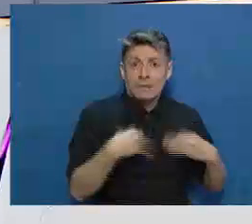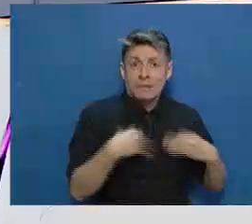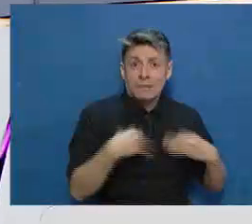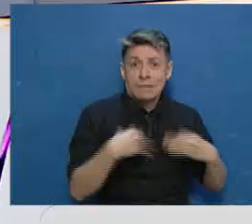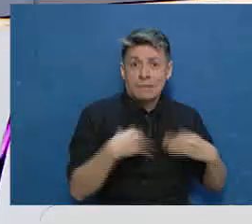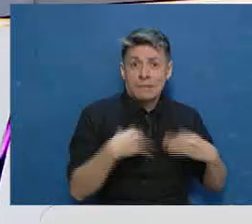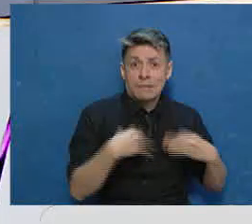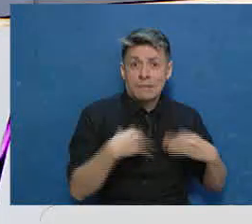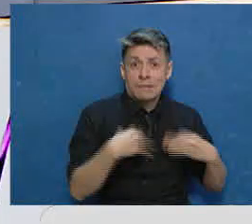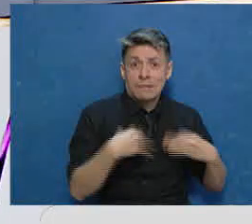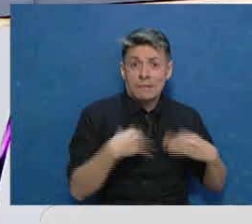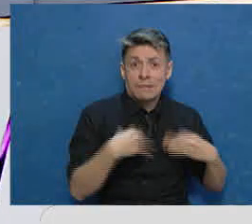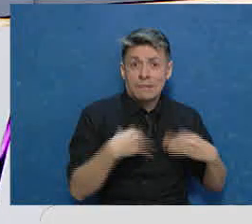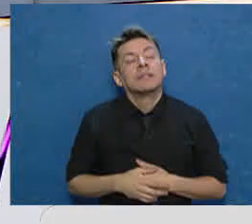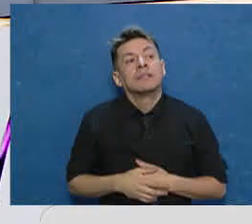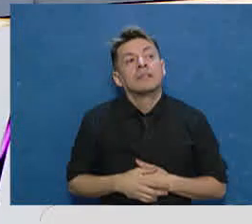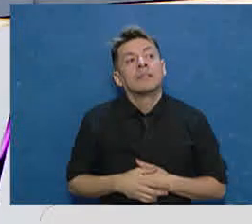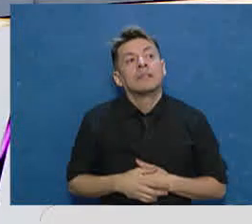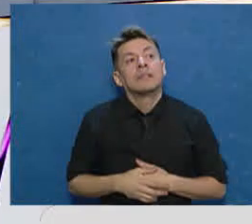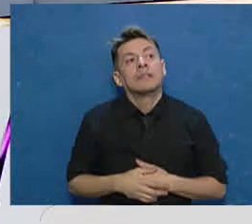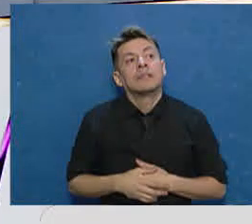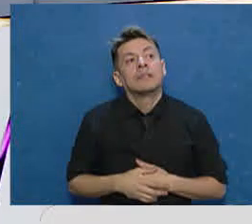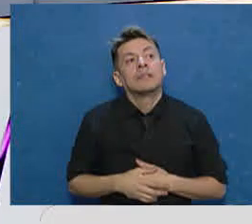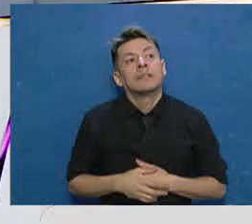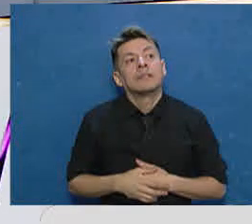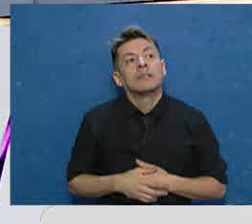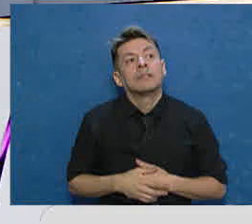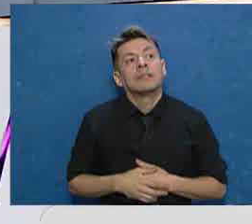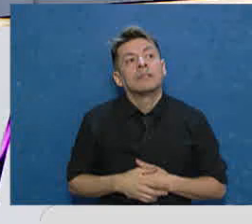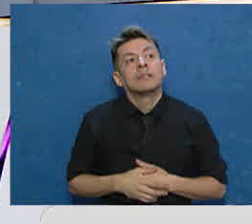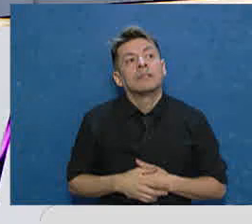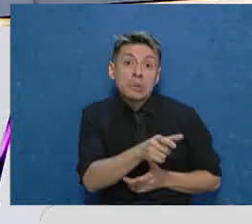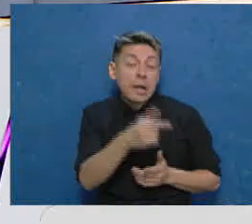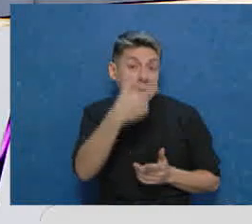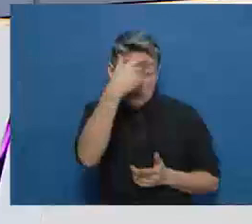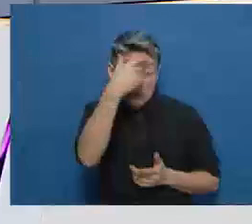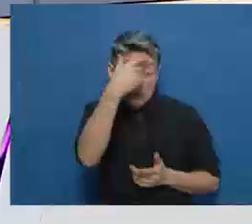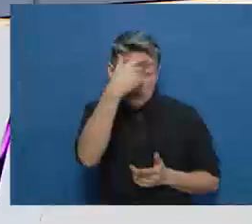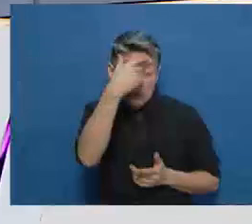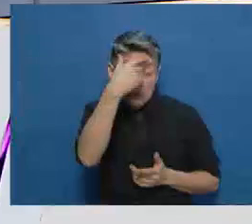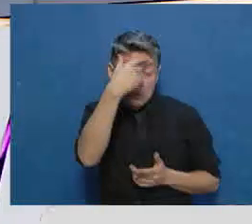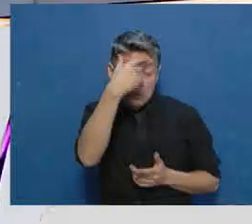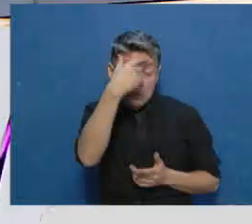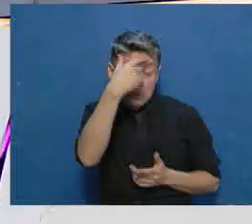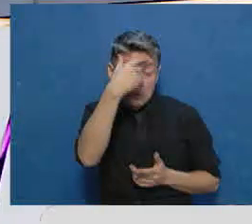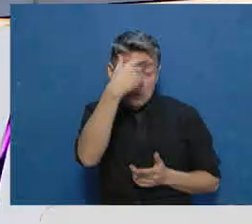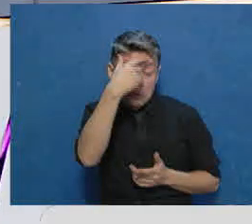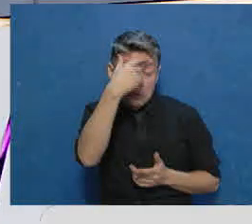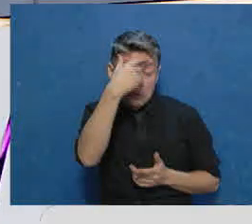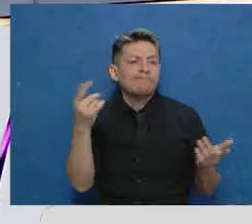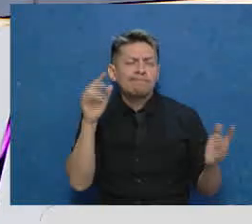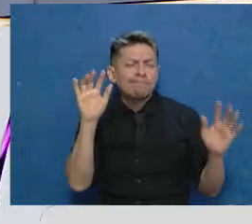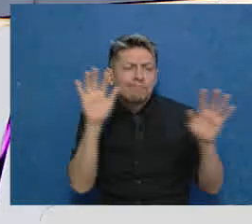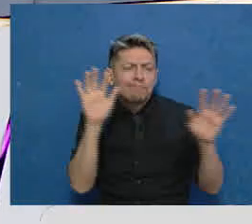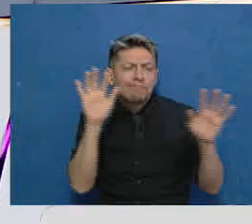por un atropello de este tipo. Mirá si tenía atenuante la persona, pero de hecho no las pude ver, no hay banquina, la iluminación en la zona es mala, yo